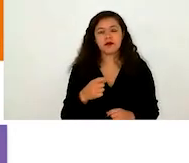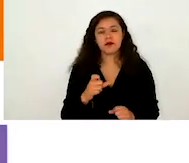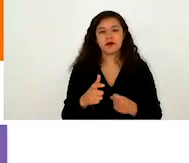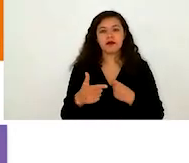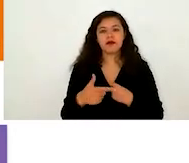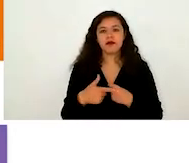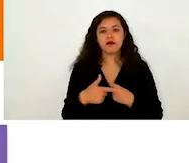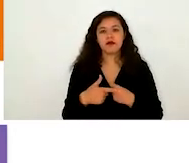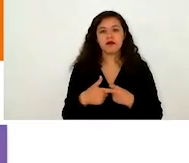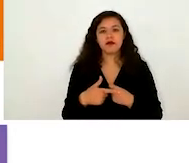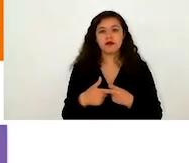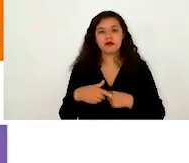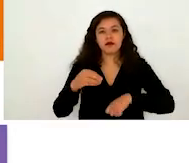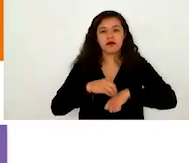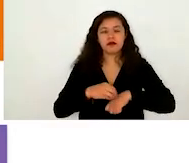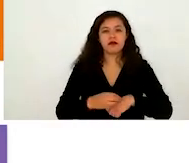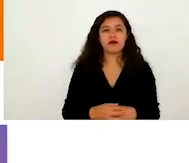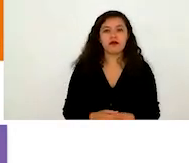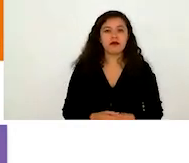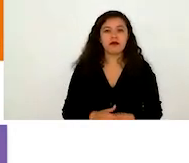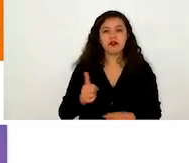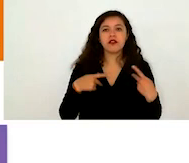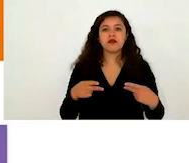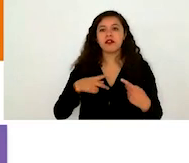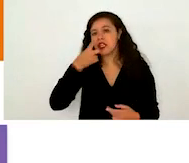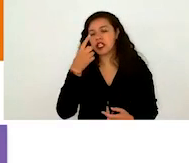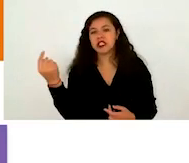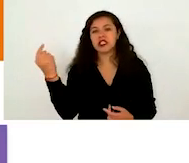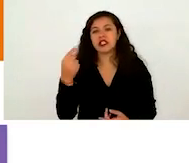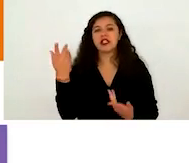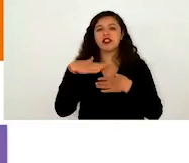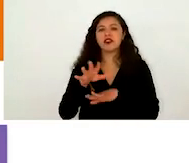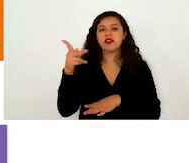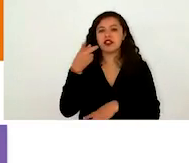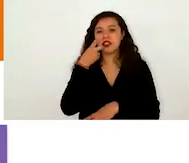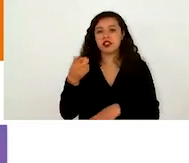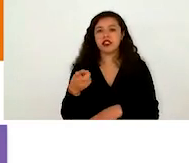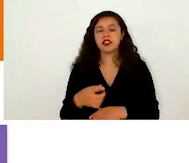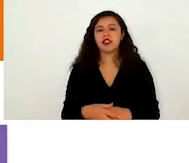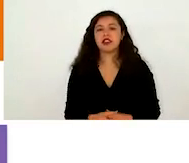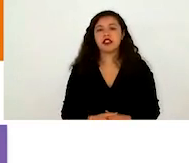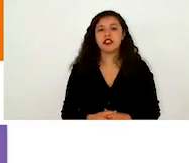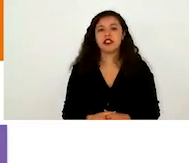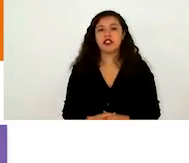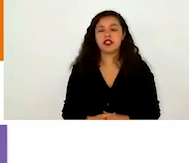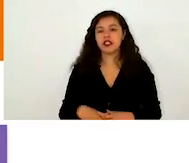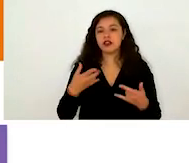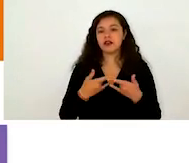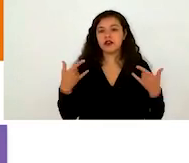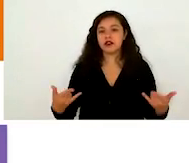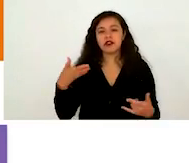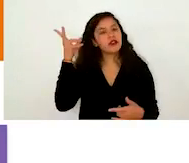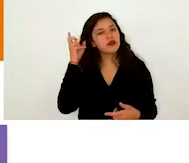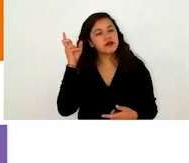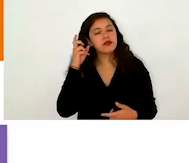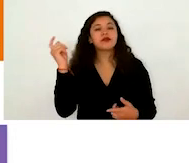comprarte historia qué es lo que el otro está diciendo sobre lo que lo que está diciendo hagan de esa historia el otro